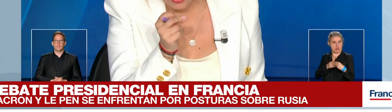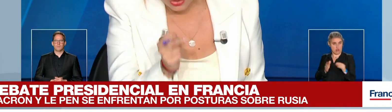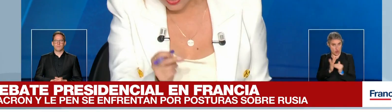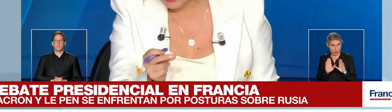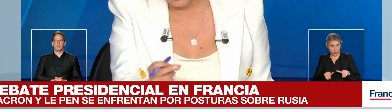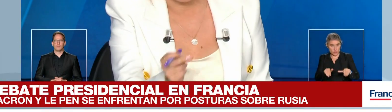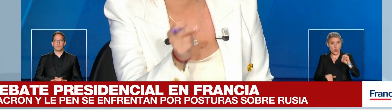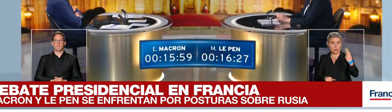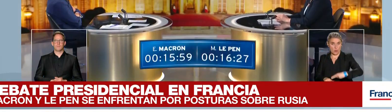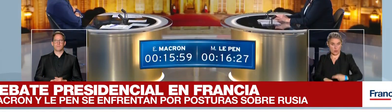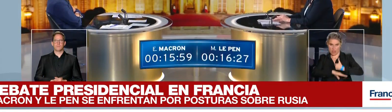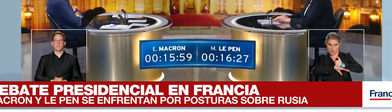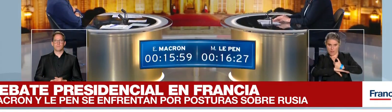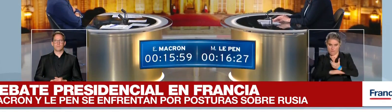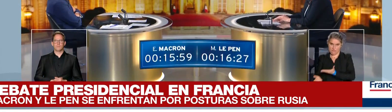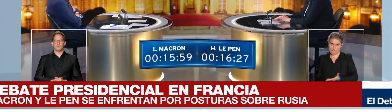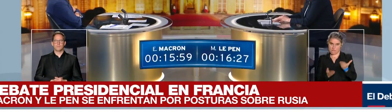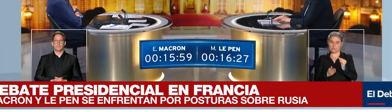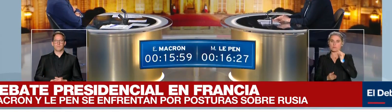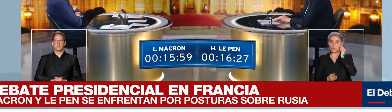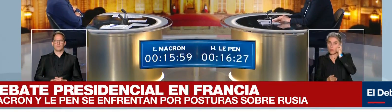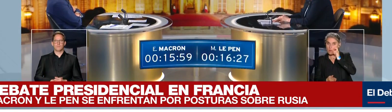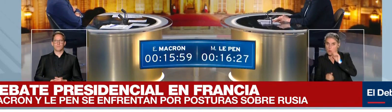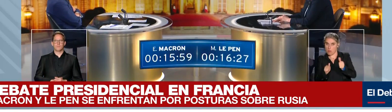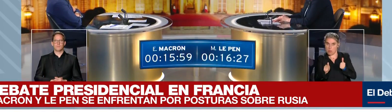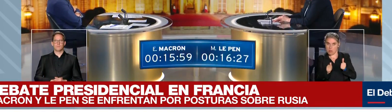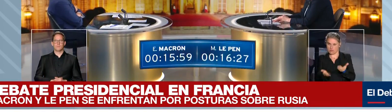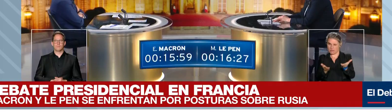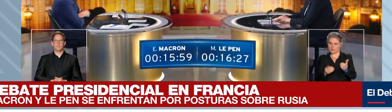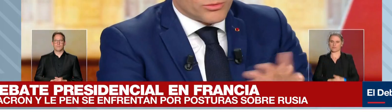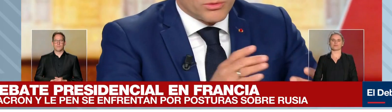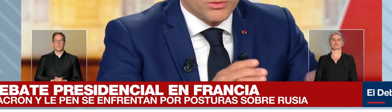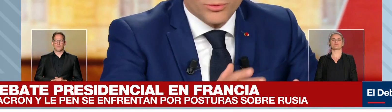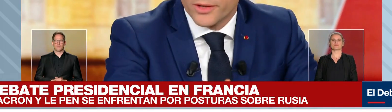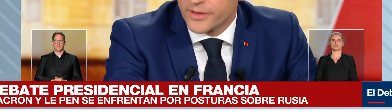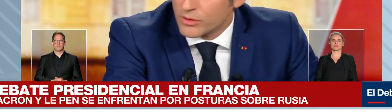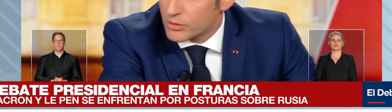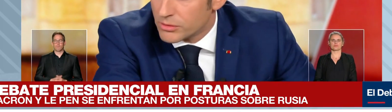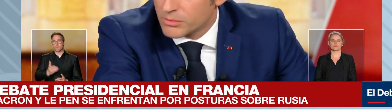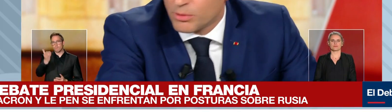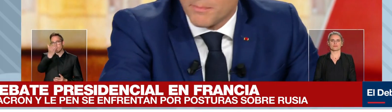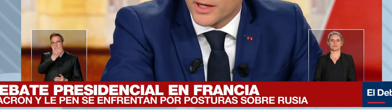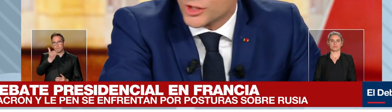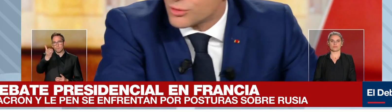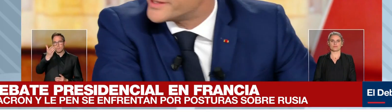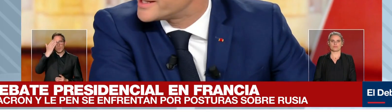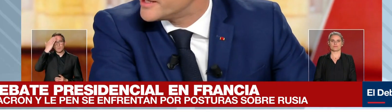como motor? Miro los cronómetros. Usted tiene un poquito de retraso, señor Macron. Usted tiene la palabra. Usted